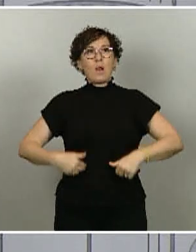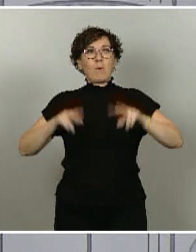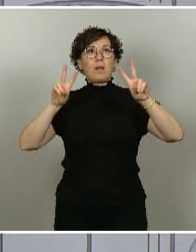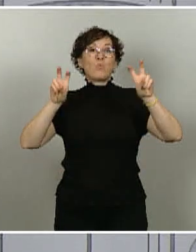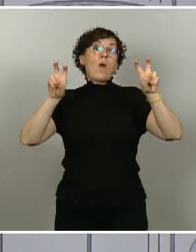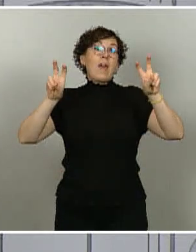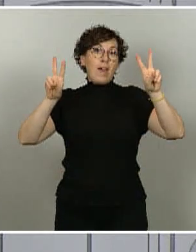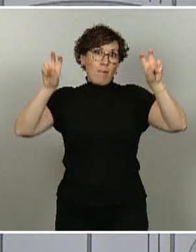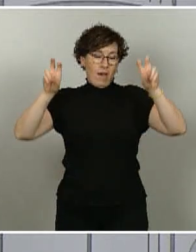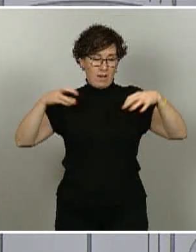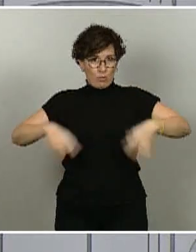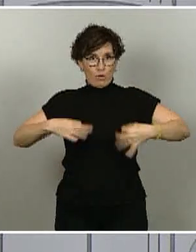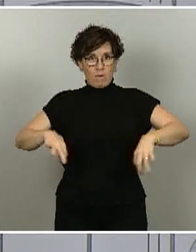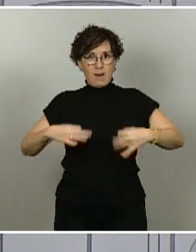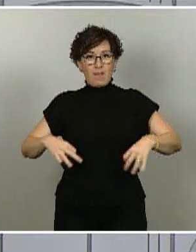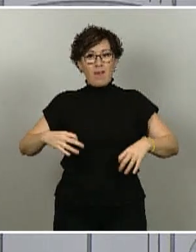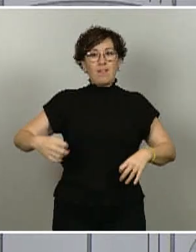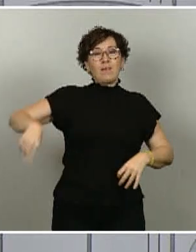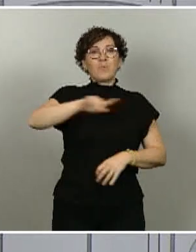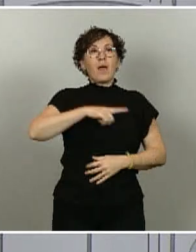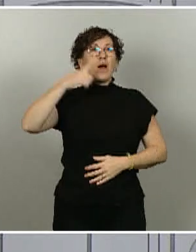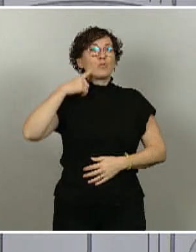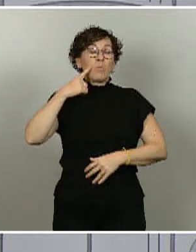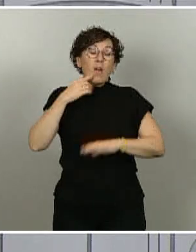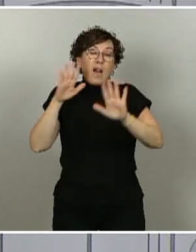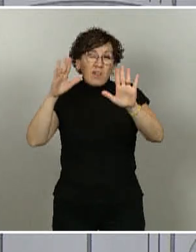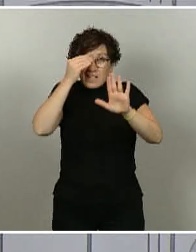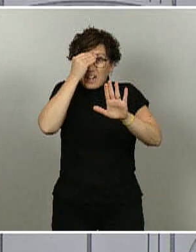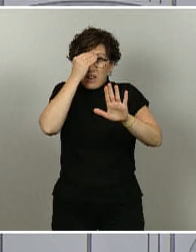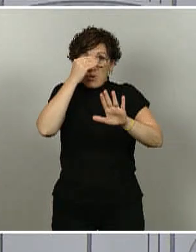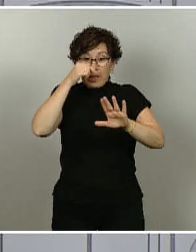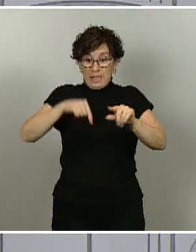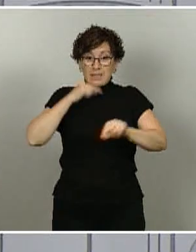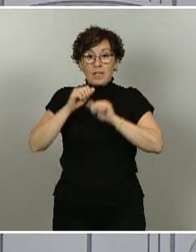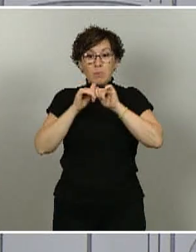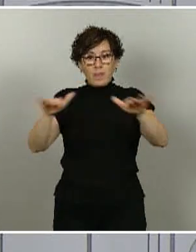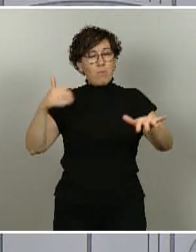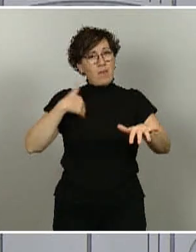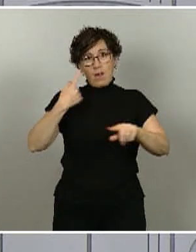aunque realmente creo que de esta epidemia hemos aprendido cosas que se quedarán dentro de nuestros